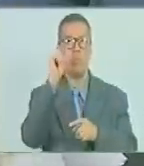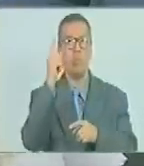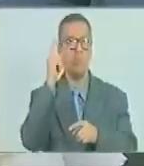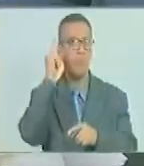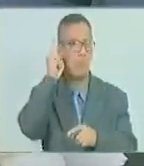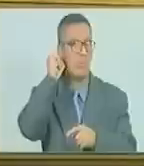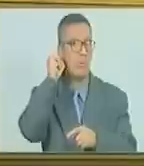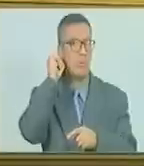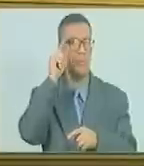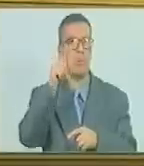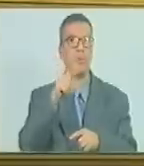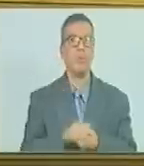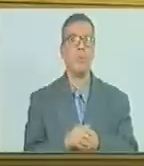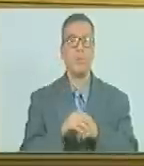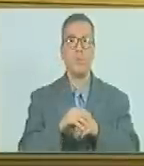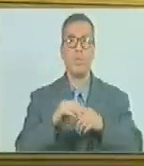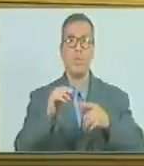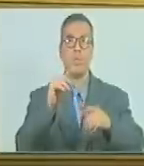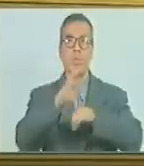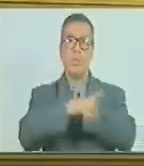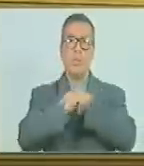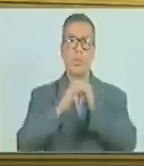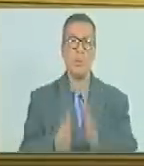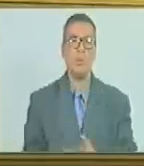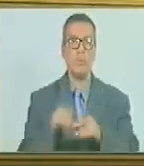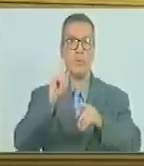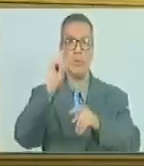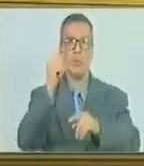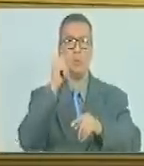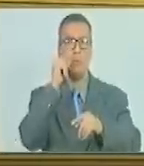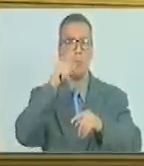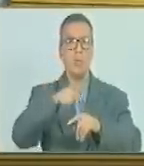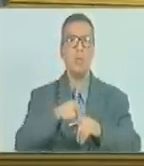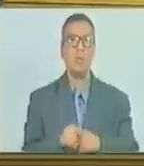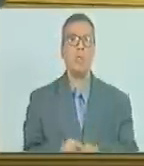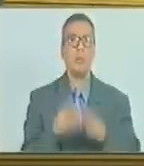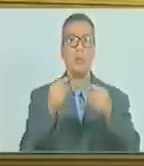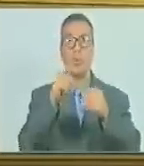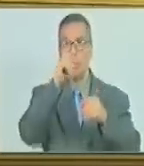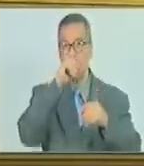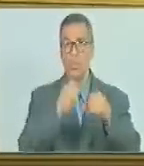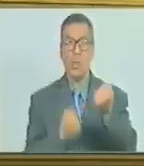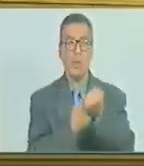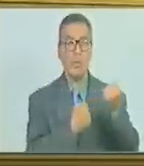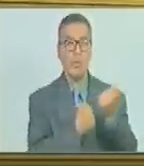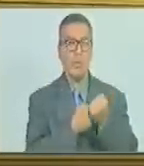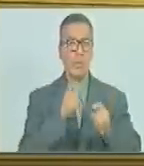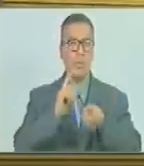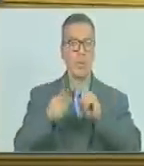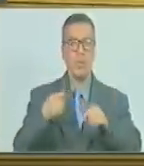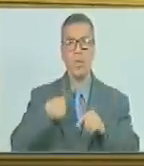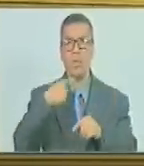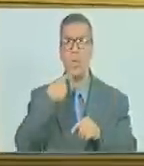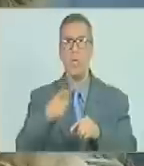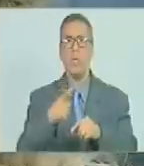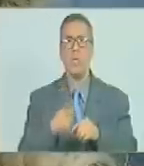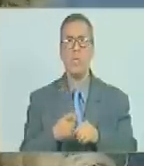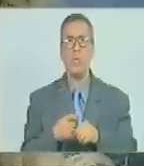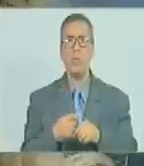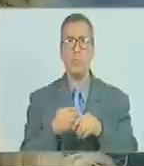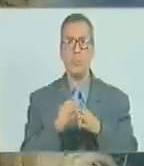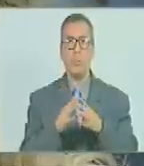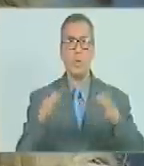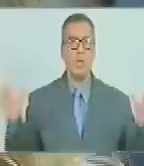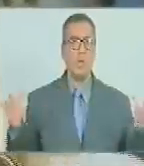una fascista, una delincuente, una ladrona, que fue por muchos años apoyado por algunos de los que hoy dicen que qué gran evento hubo